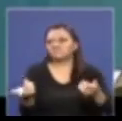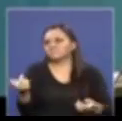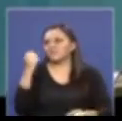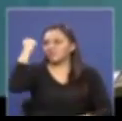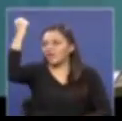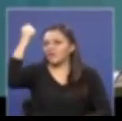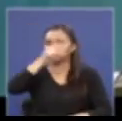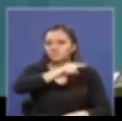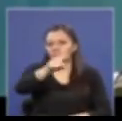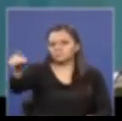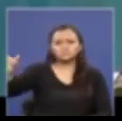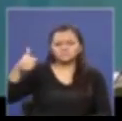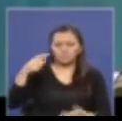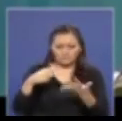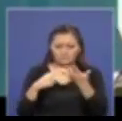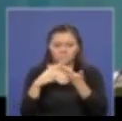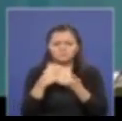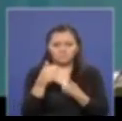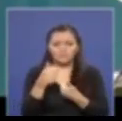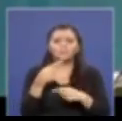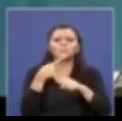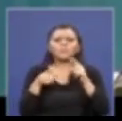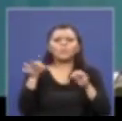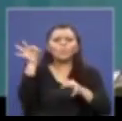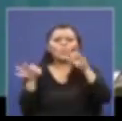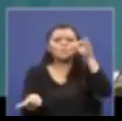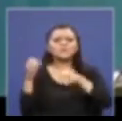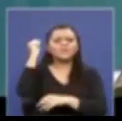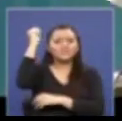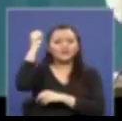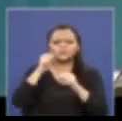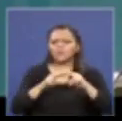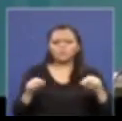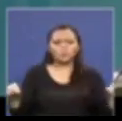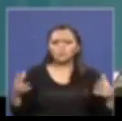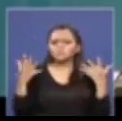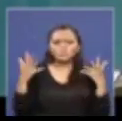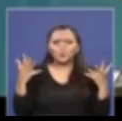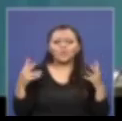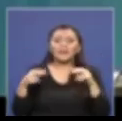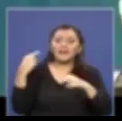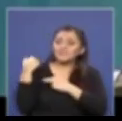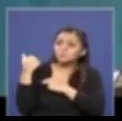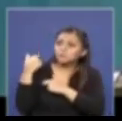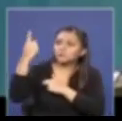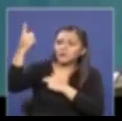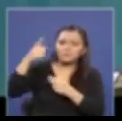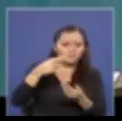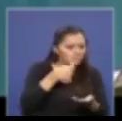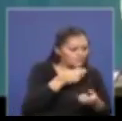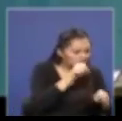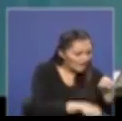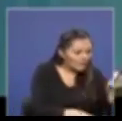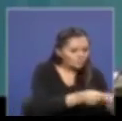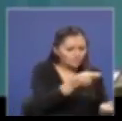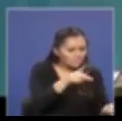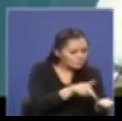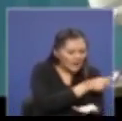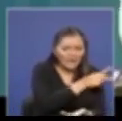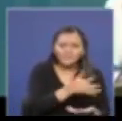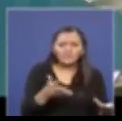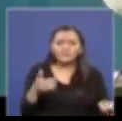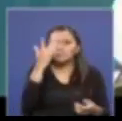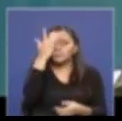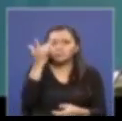establecer la deuda ecológica, los responsables del daño al planeta, que se compense a las víctimas de ese daño y, sobre